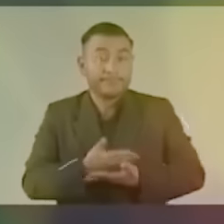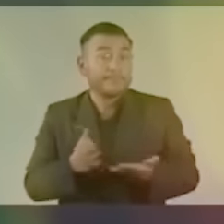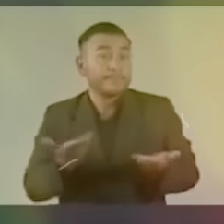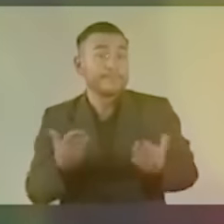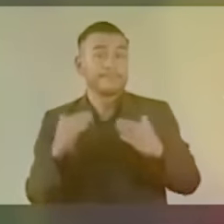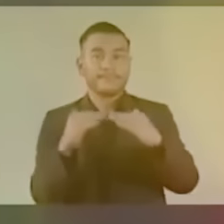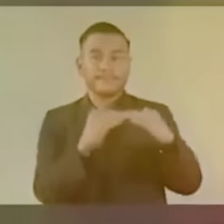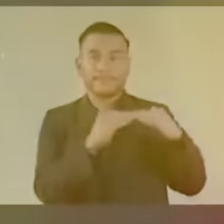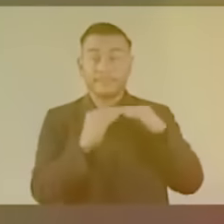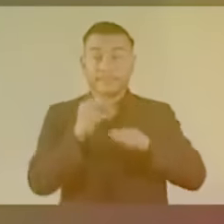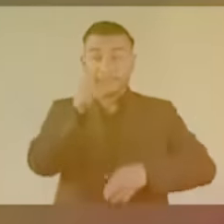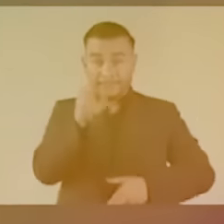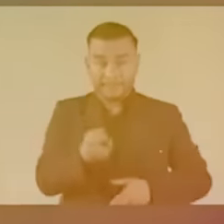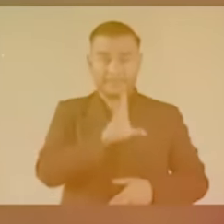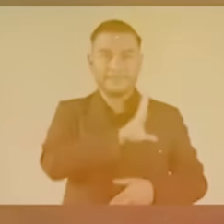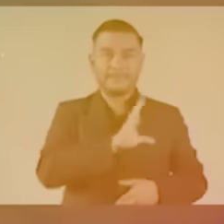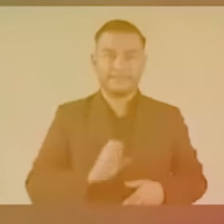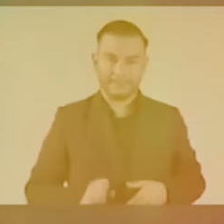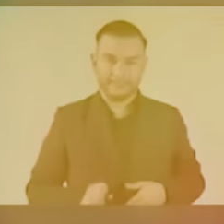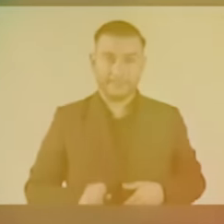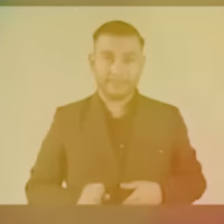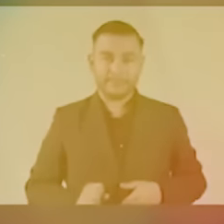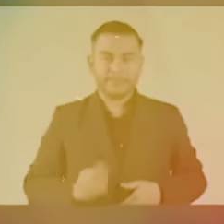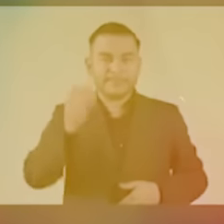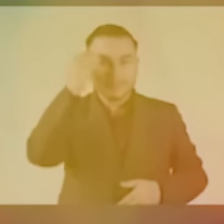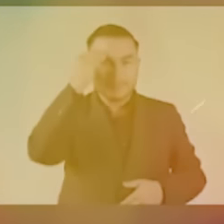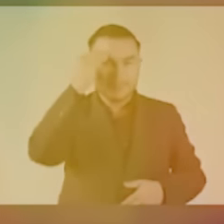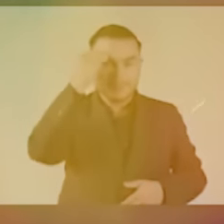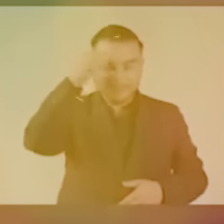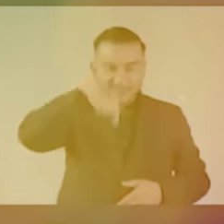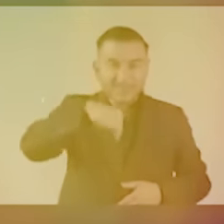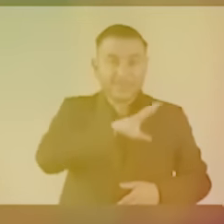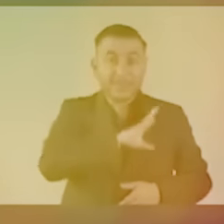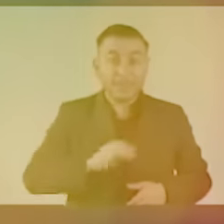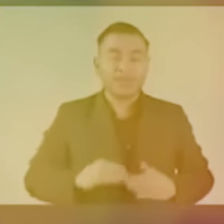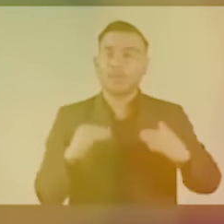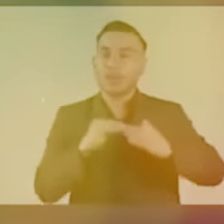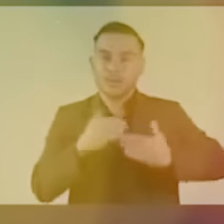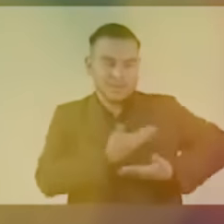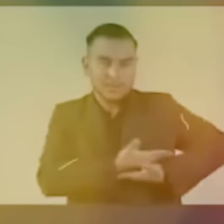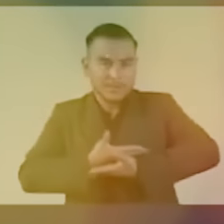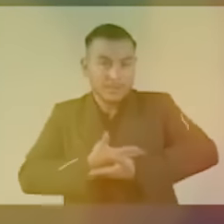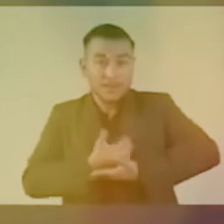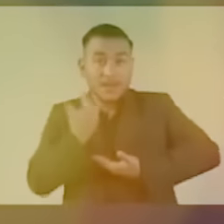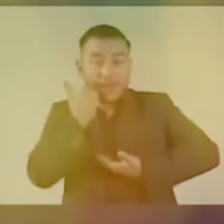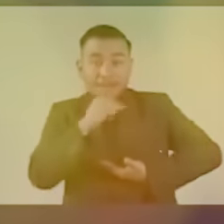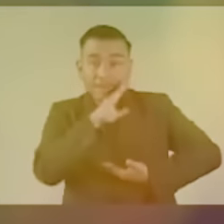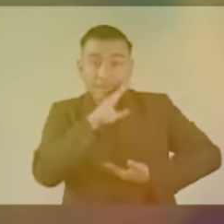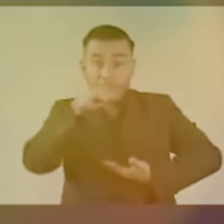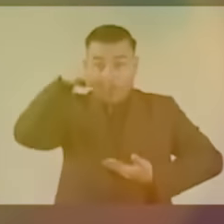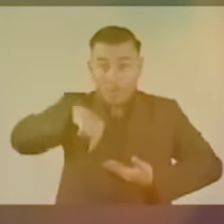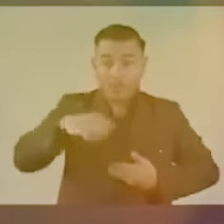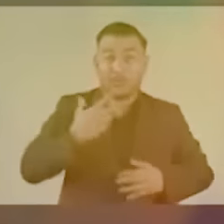igual manera es con El Salvador. Nuestro país es como un niño enfermo. Nos toca ahora a